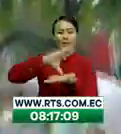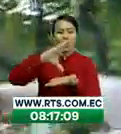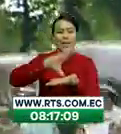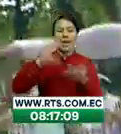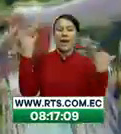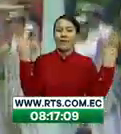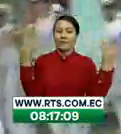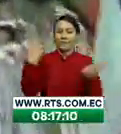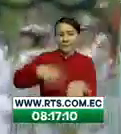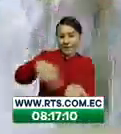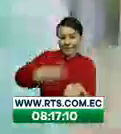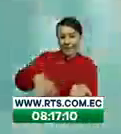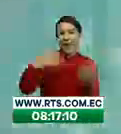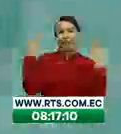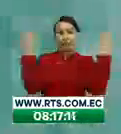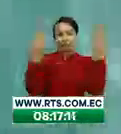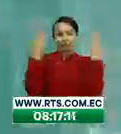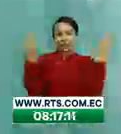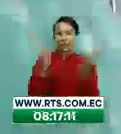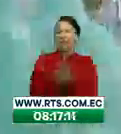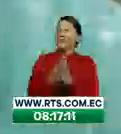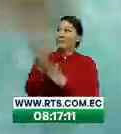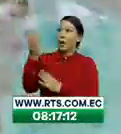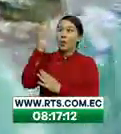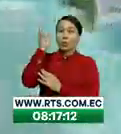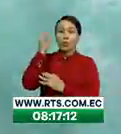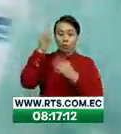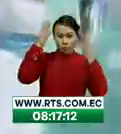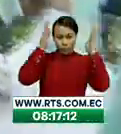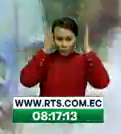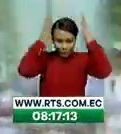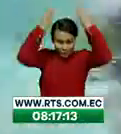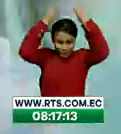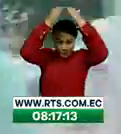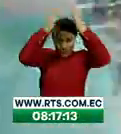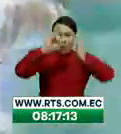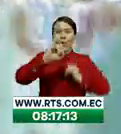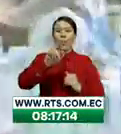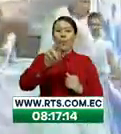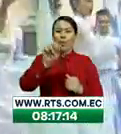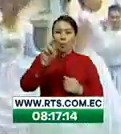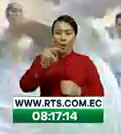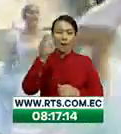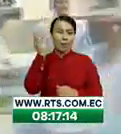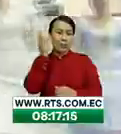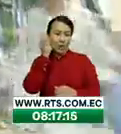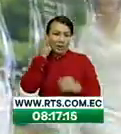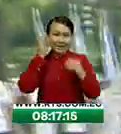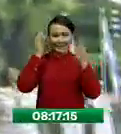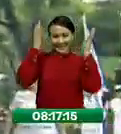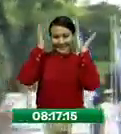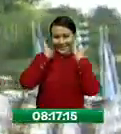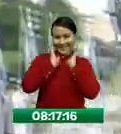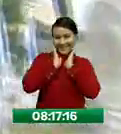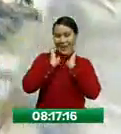encontramos también con Juanita Pueblo y Juan Pueblo, íconos de la urbe porteña, y con